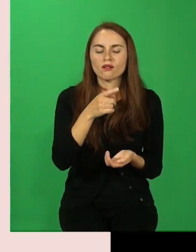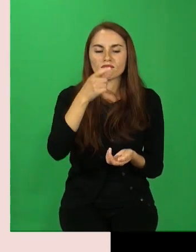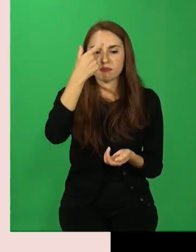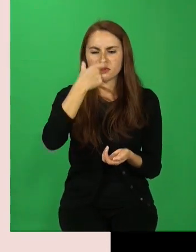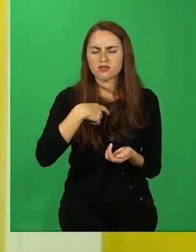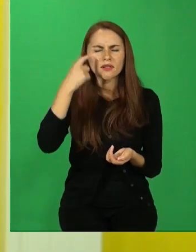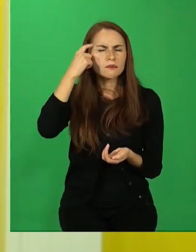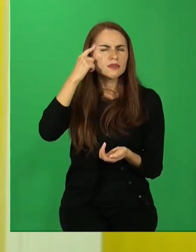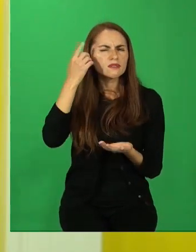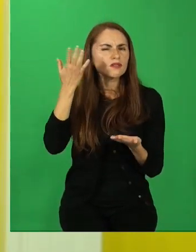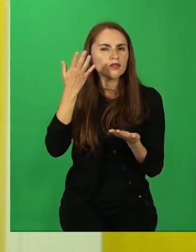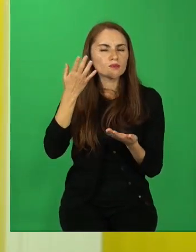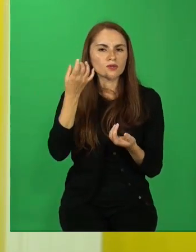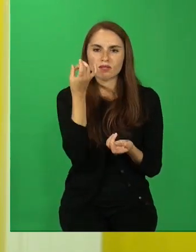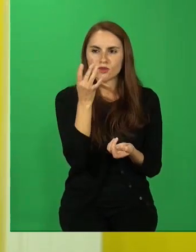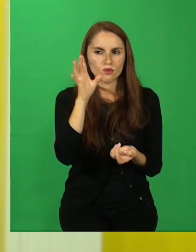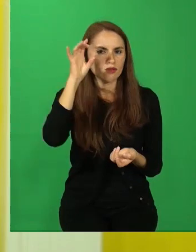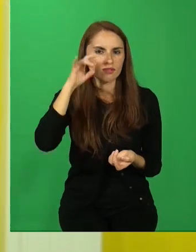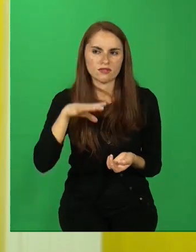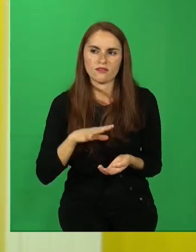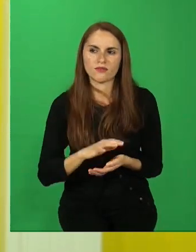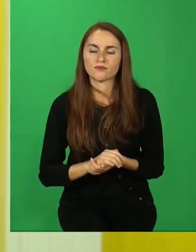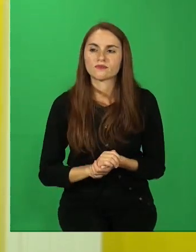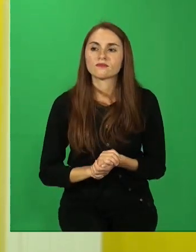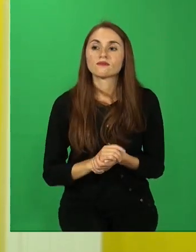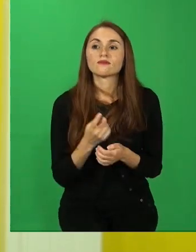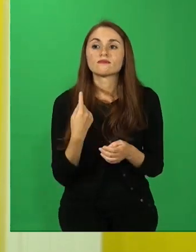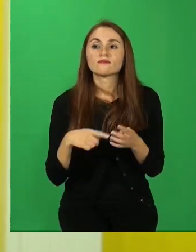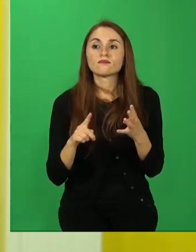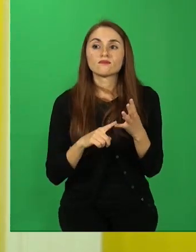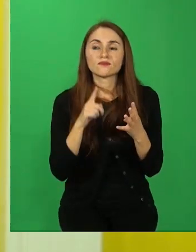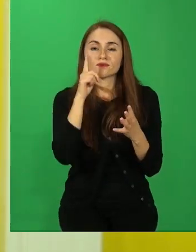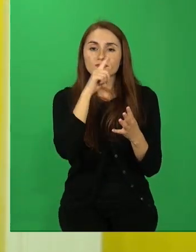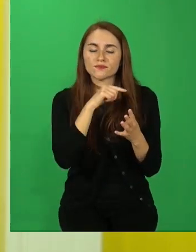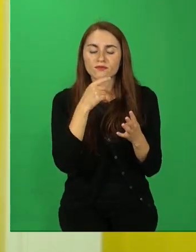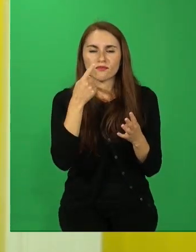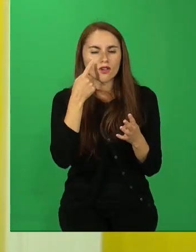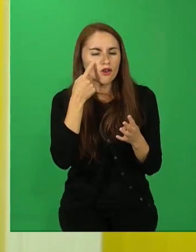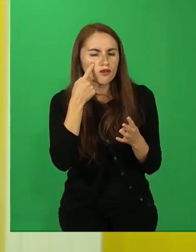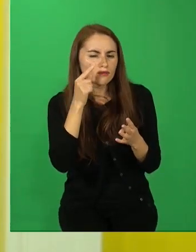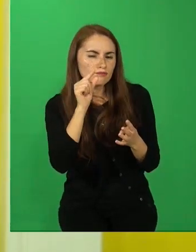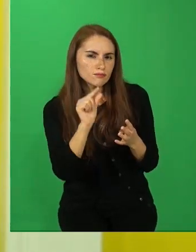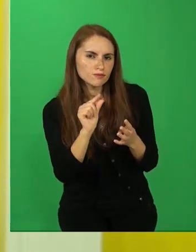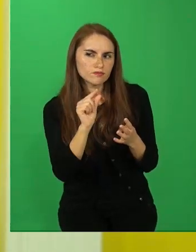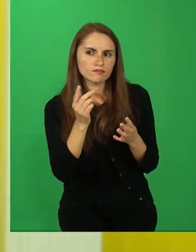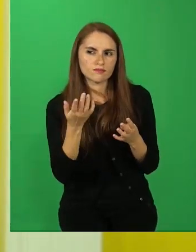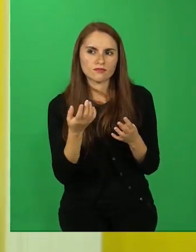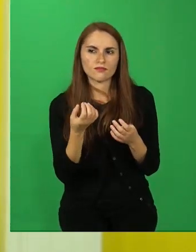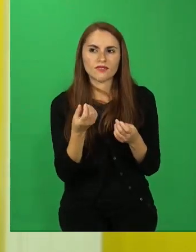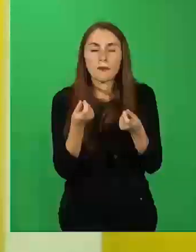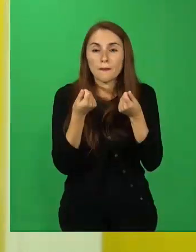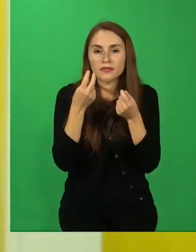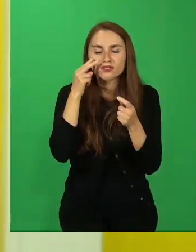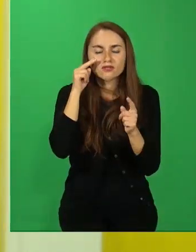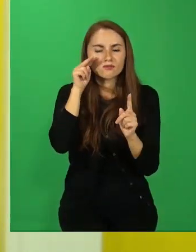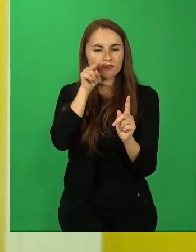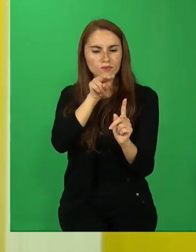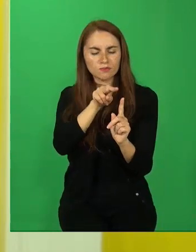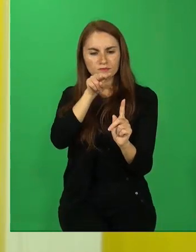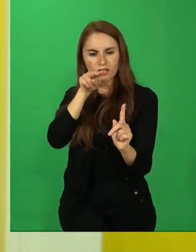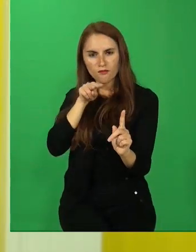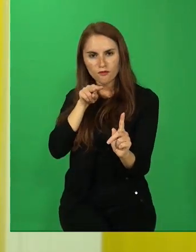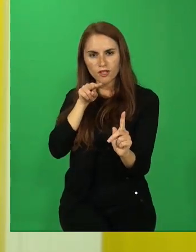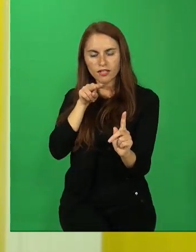piensan. Y terminamos con el narrador de conocimiento relativo, que no nos olvidemos que es como alguien que observa